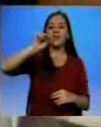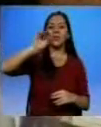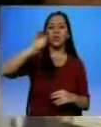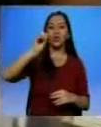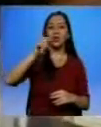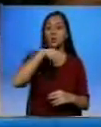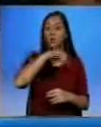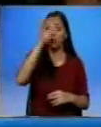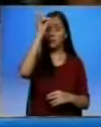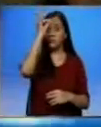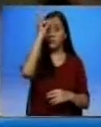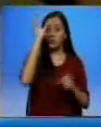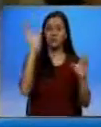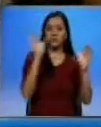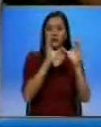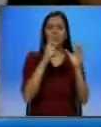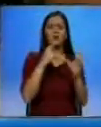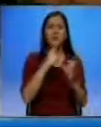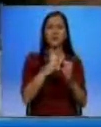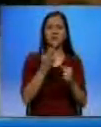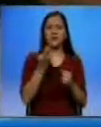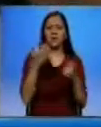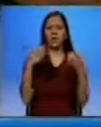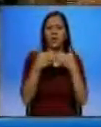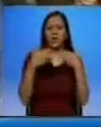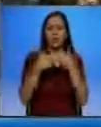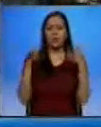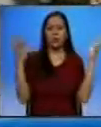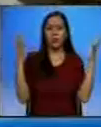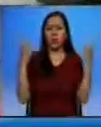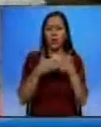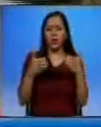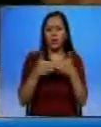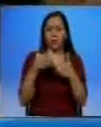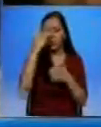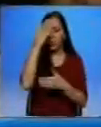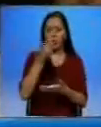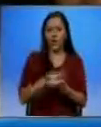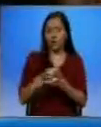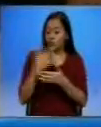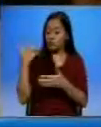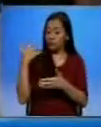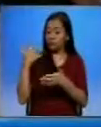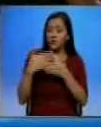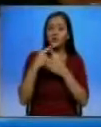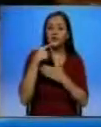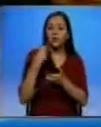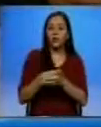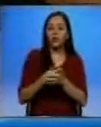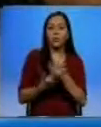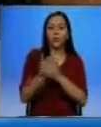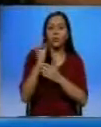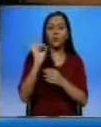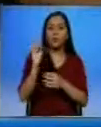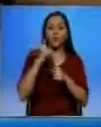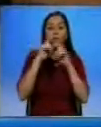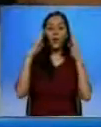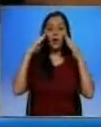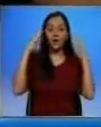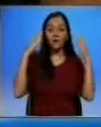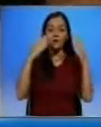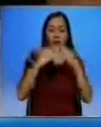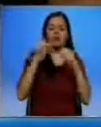hospital acreditó antes de recibir equipamiento de punta recientemente, en los últimos días. Es decir, el enfoque es